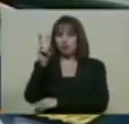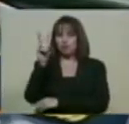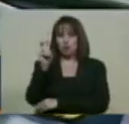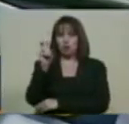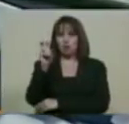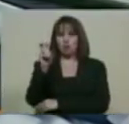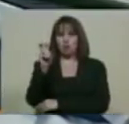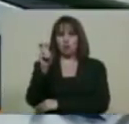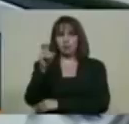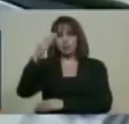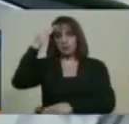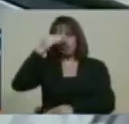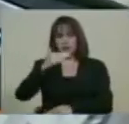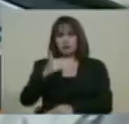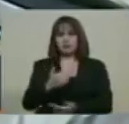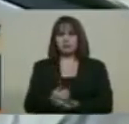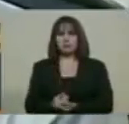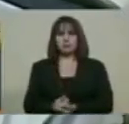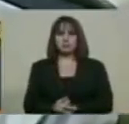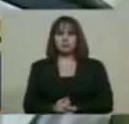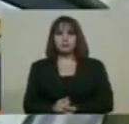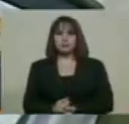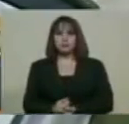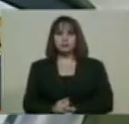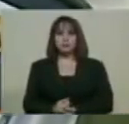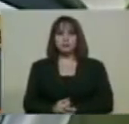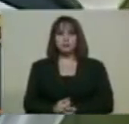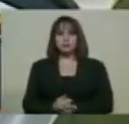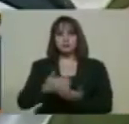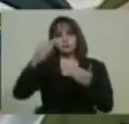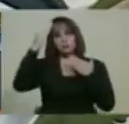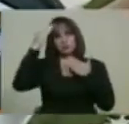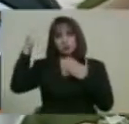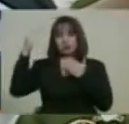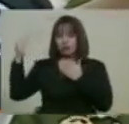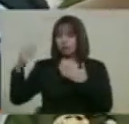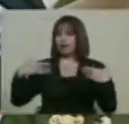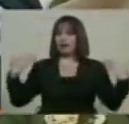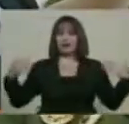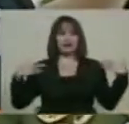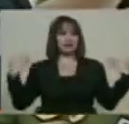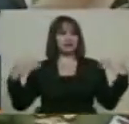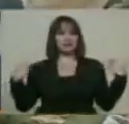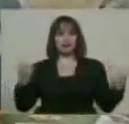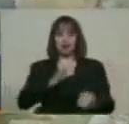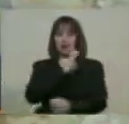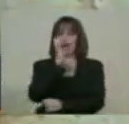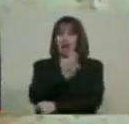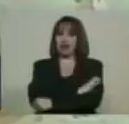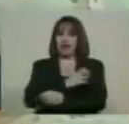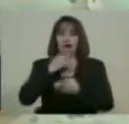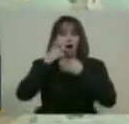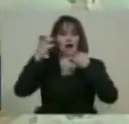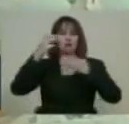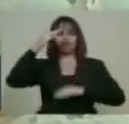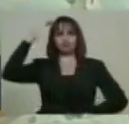militares de la Fuerza Armada y lo saludan con aquella energía, aquel grito,